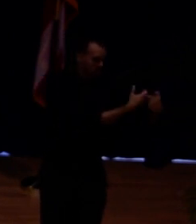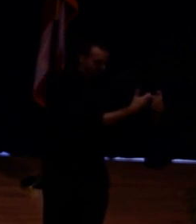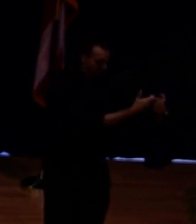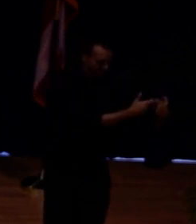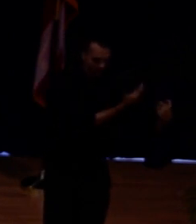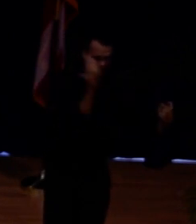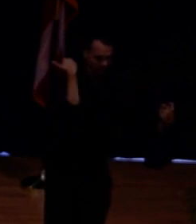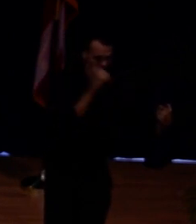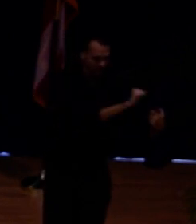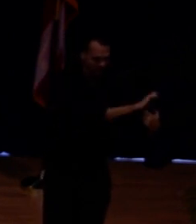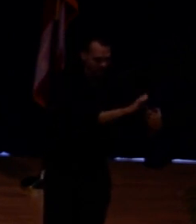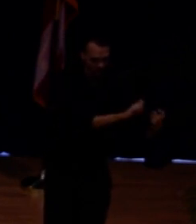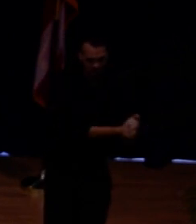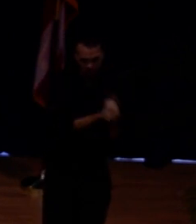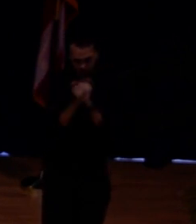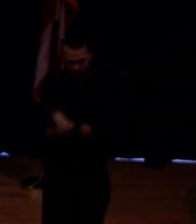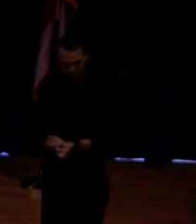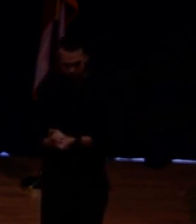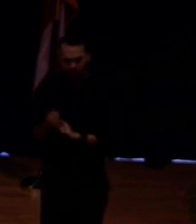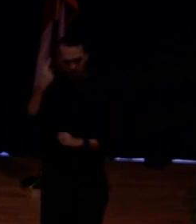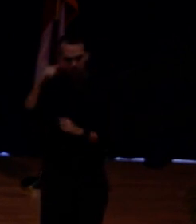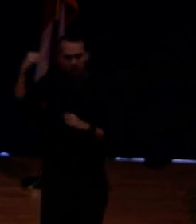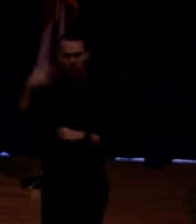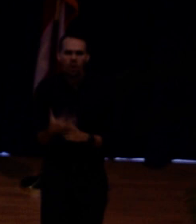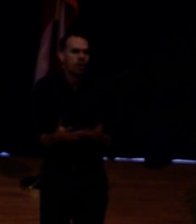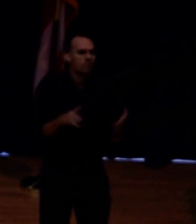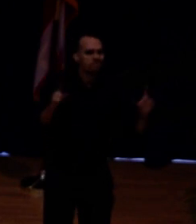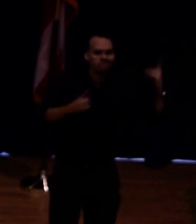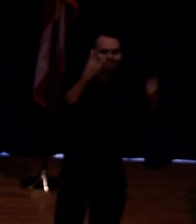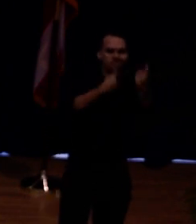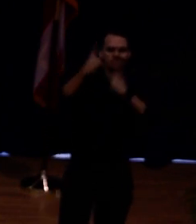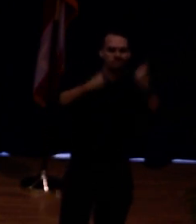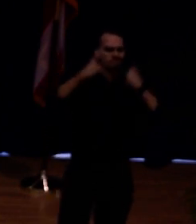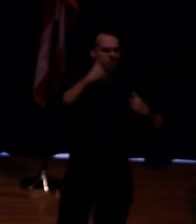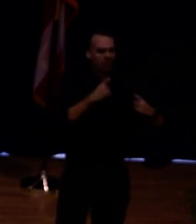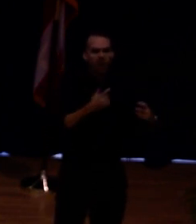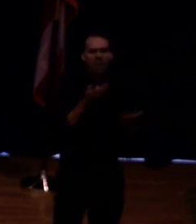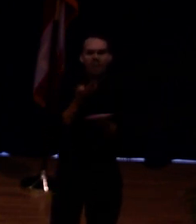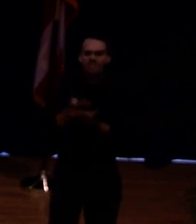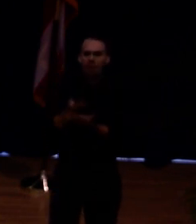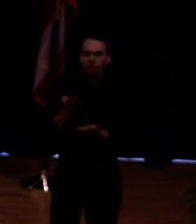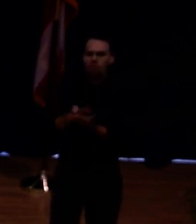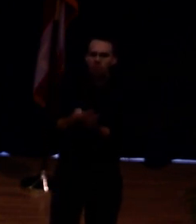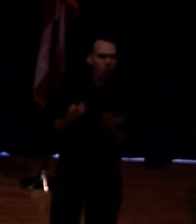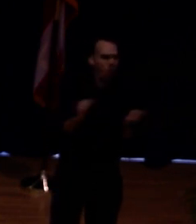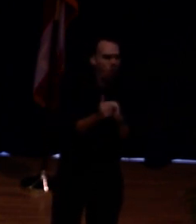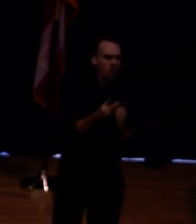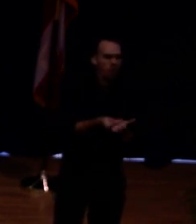grandes preguntas de los fondos, la de dónde se van a sacar los fondos para asegurar esa transición energética.